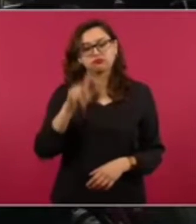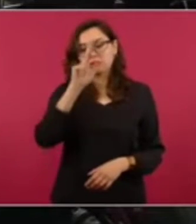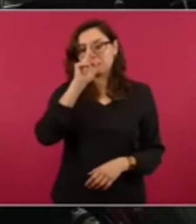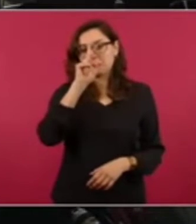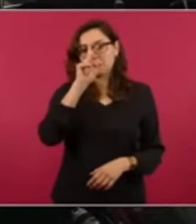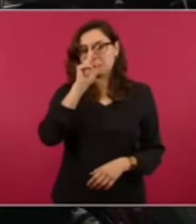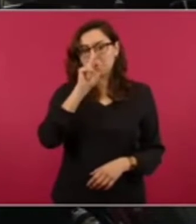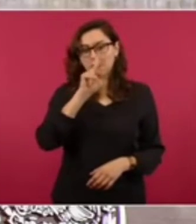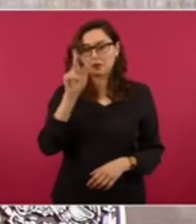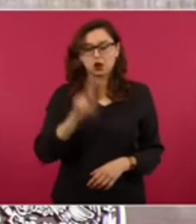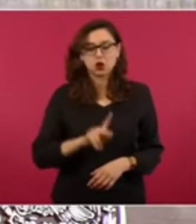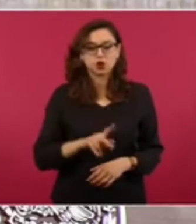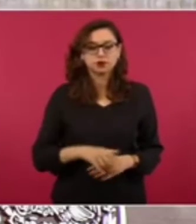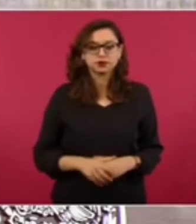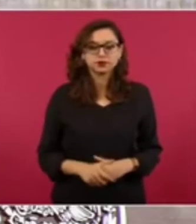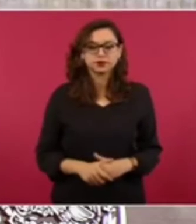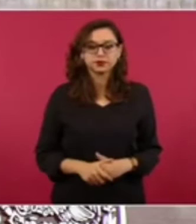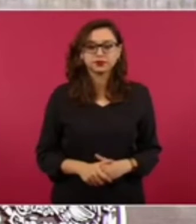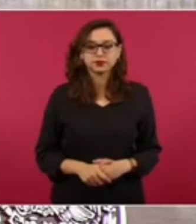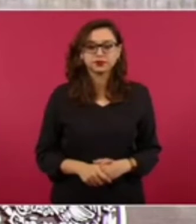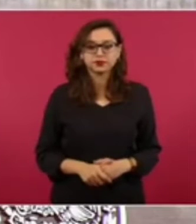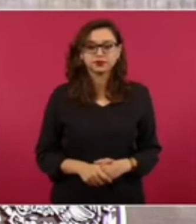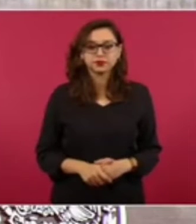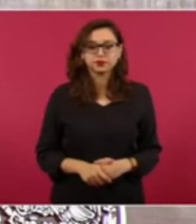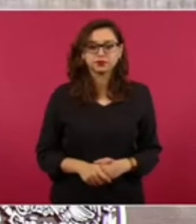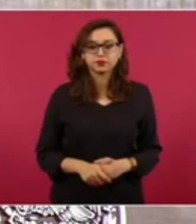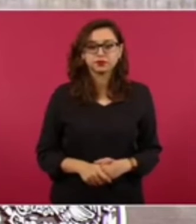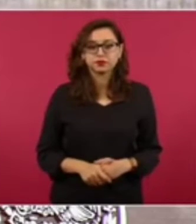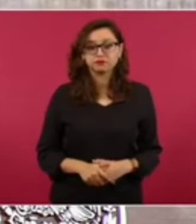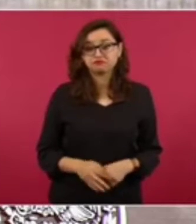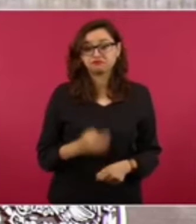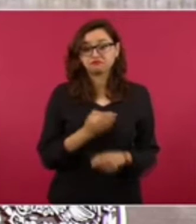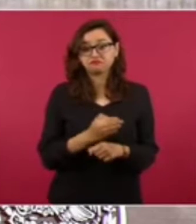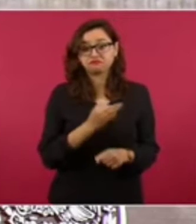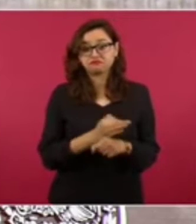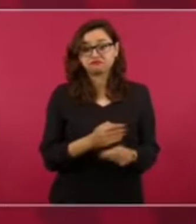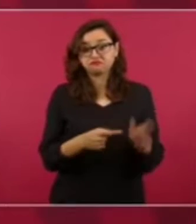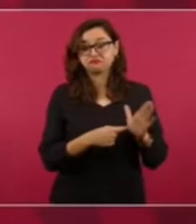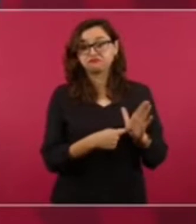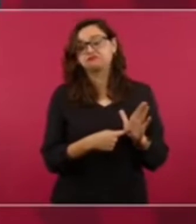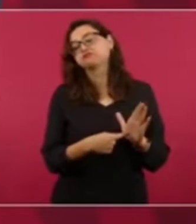de Calderón. Y si lo estoy tratando ahora es